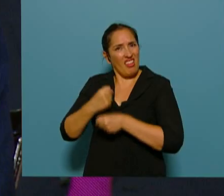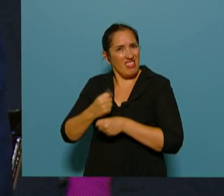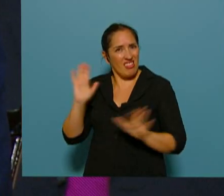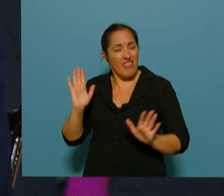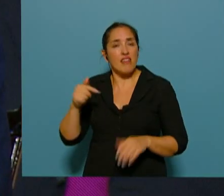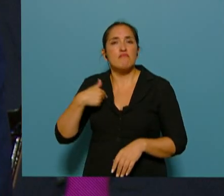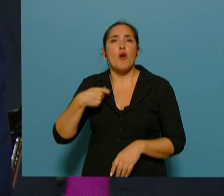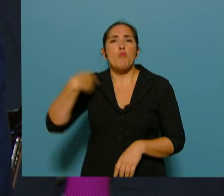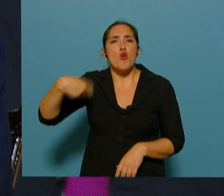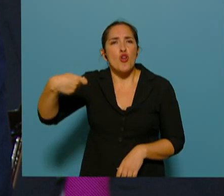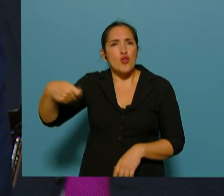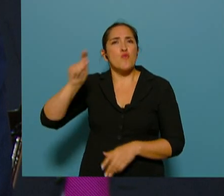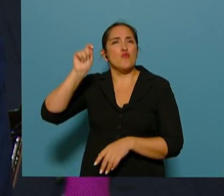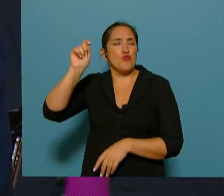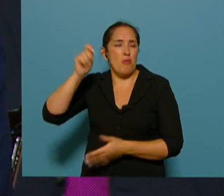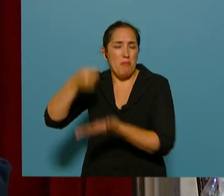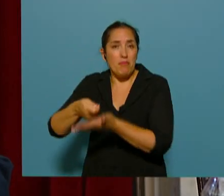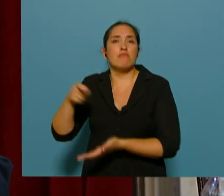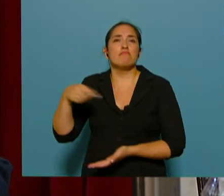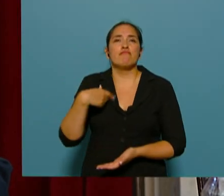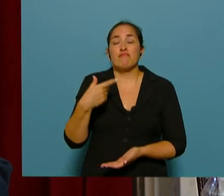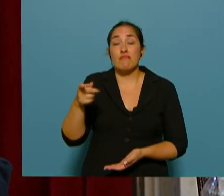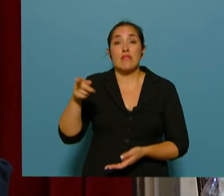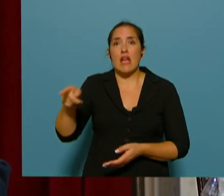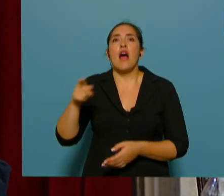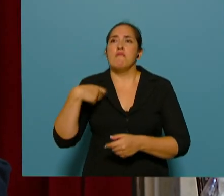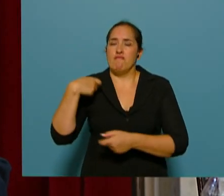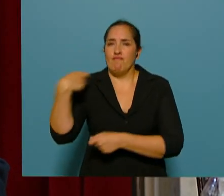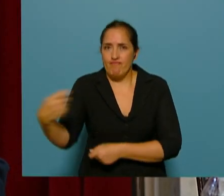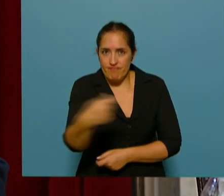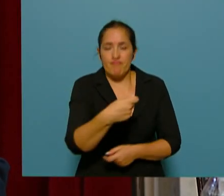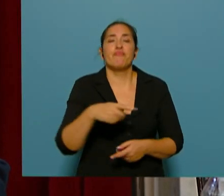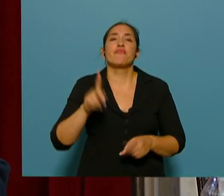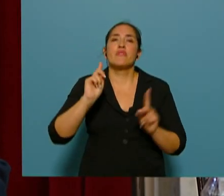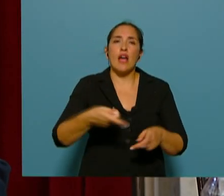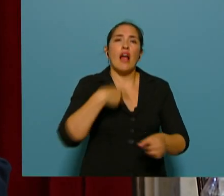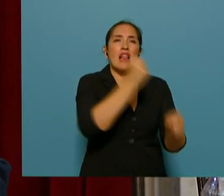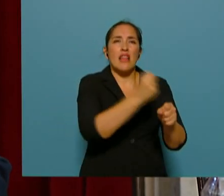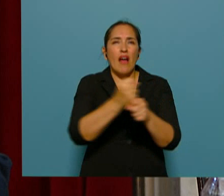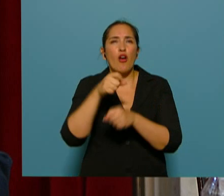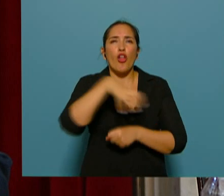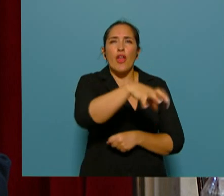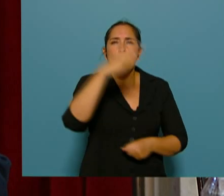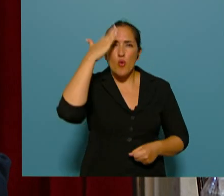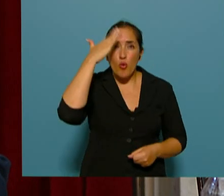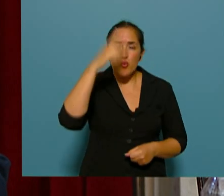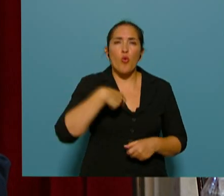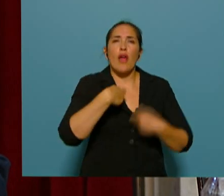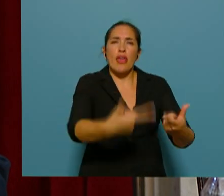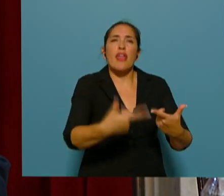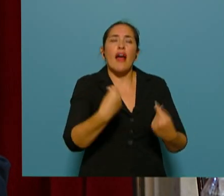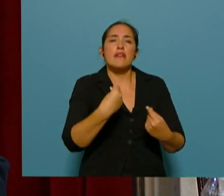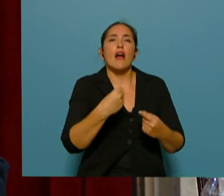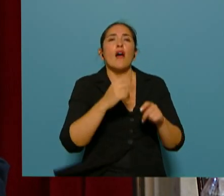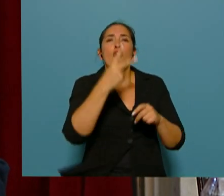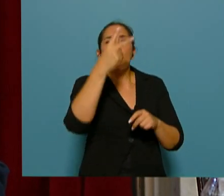formales, monotributistas y autónomos. A la y los trabajadores del sector de cultura les dimos un plazo de